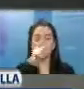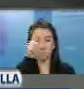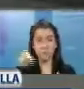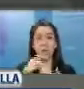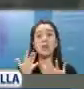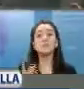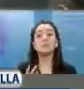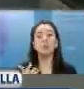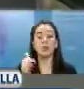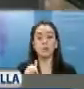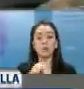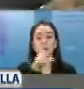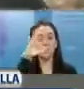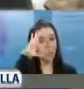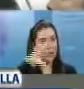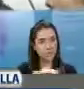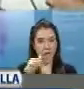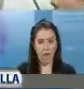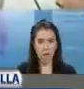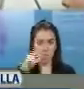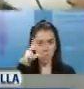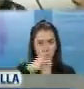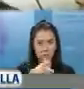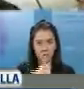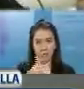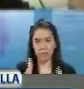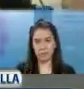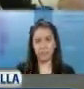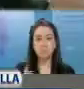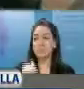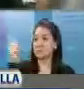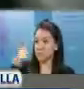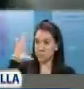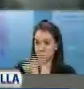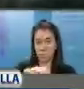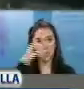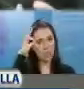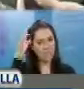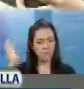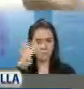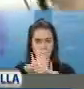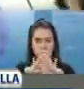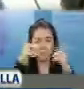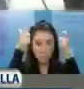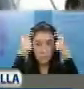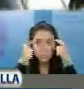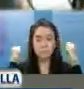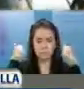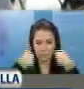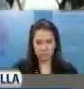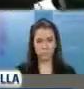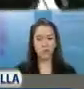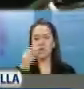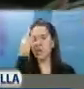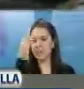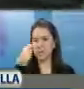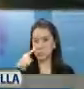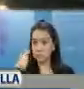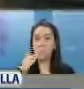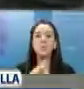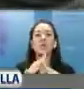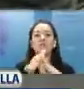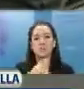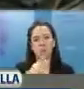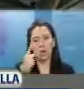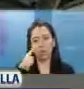esa verificación cuajó la información de que él se movía de Chiapas a Yucatán, y